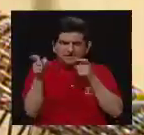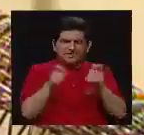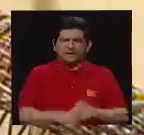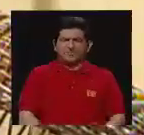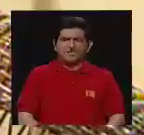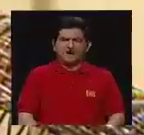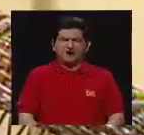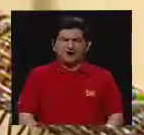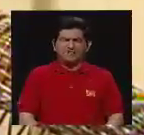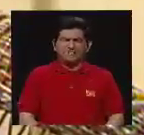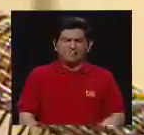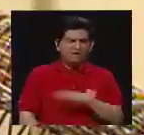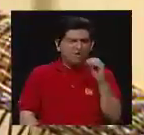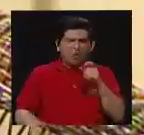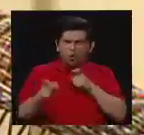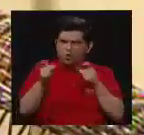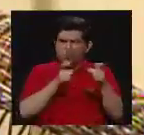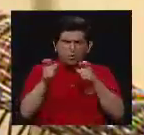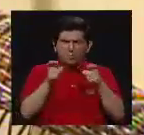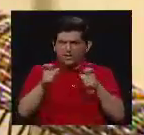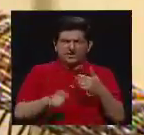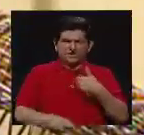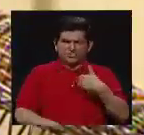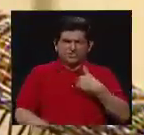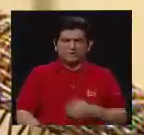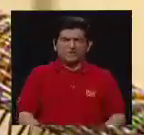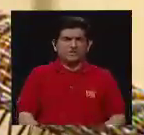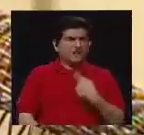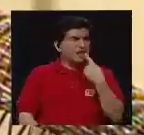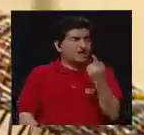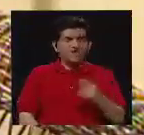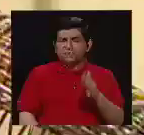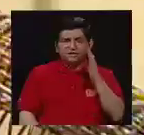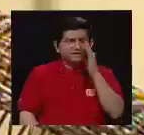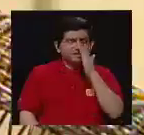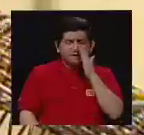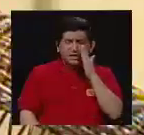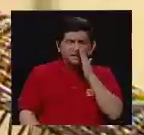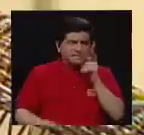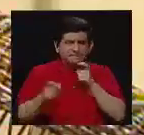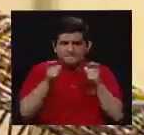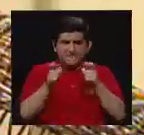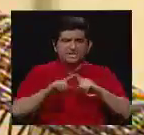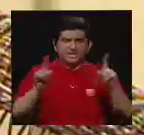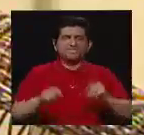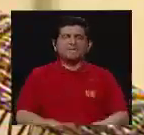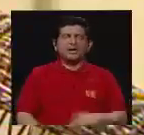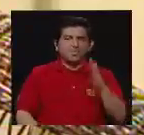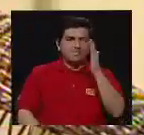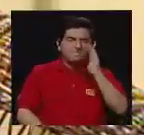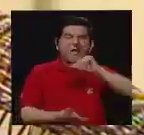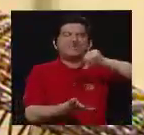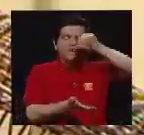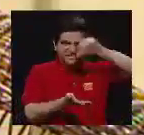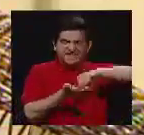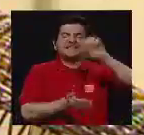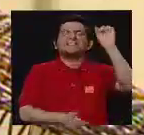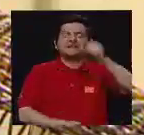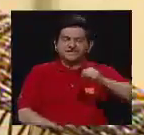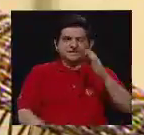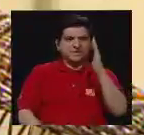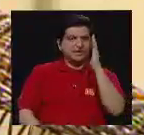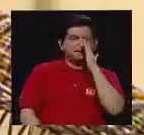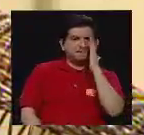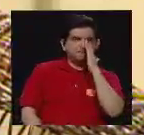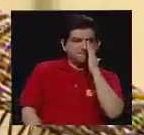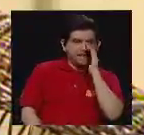siempre de dominación, que hubo sociedades, ella no las llama matriarcales, pero son matricéntricas, donde